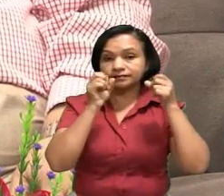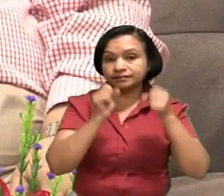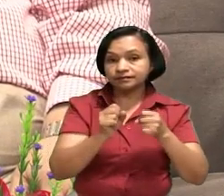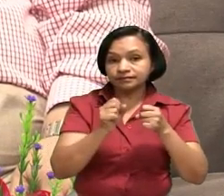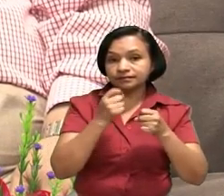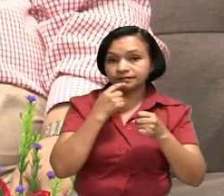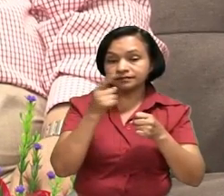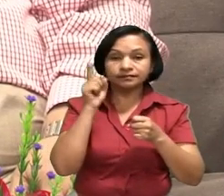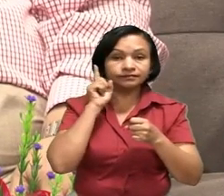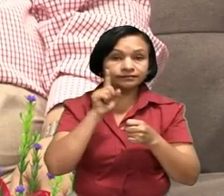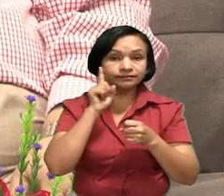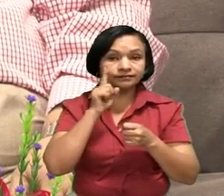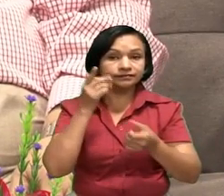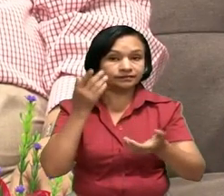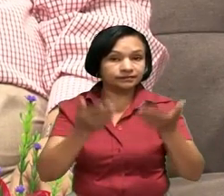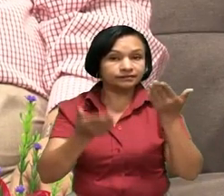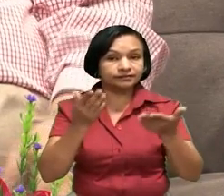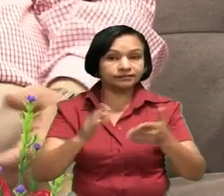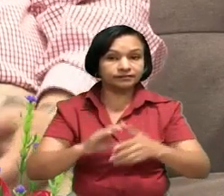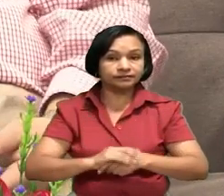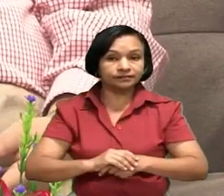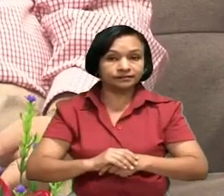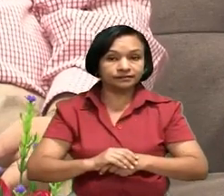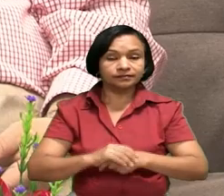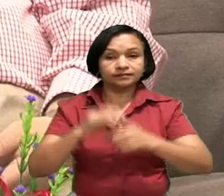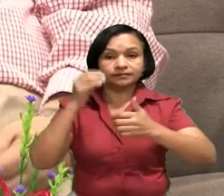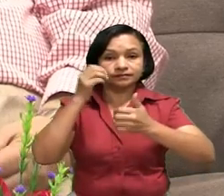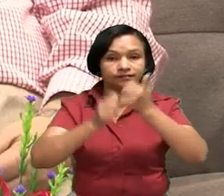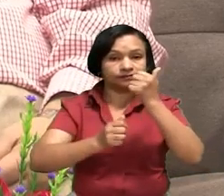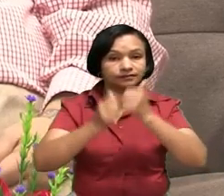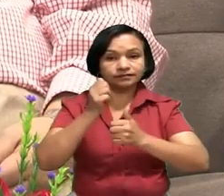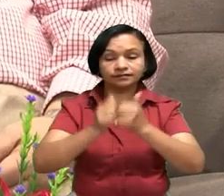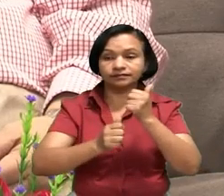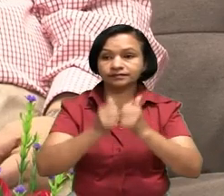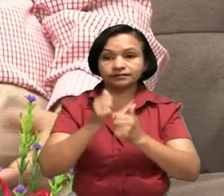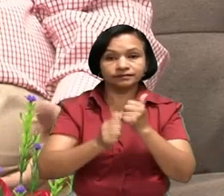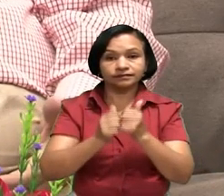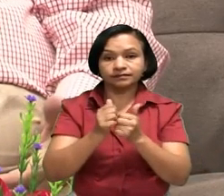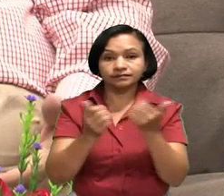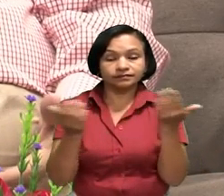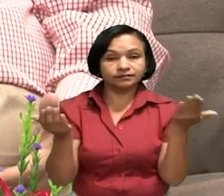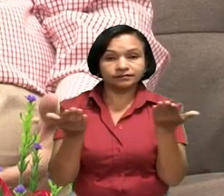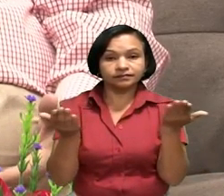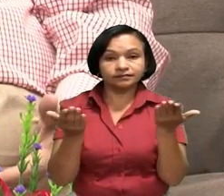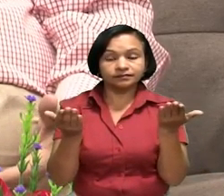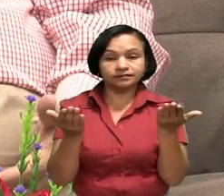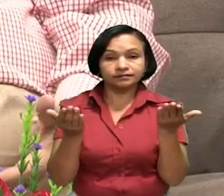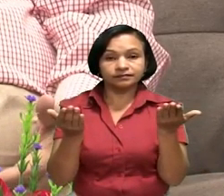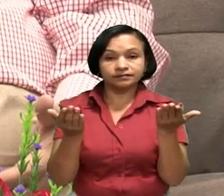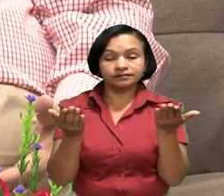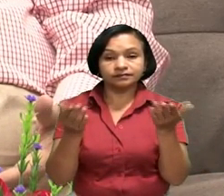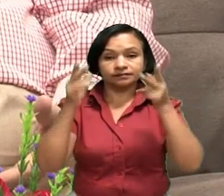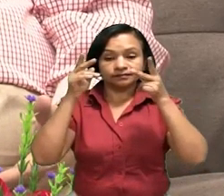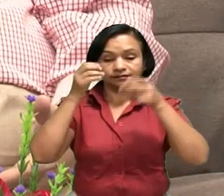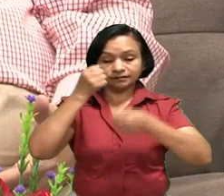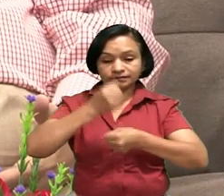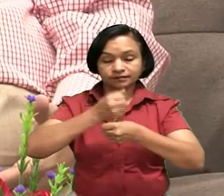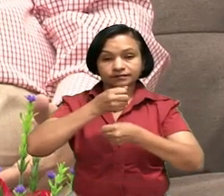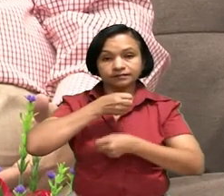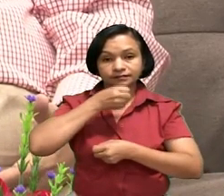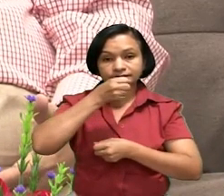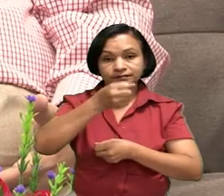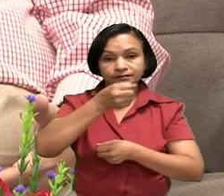noticias y el problema es que a ver el periodismo es el